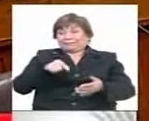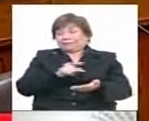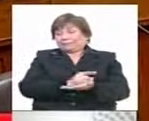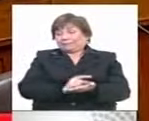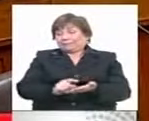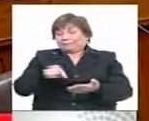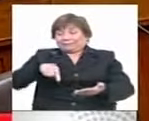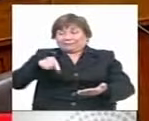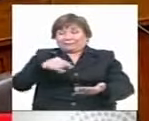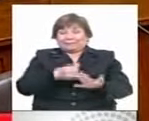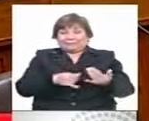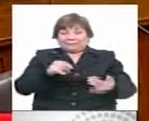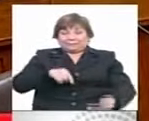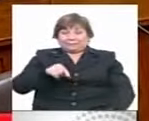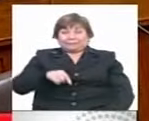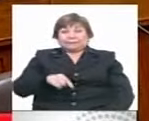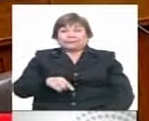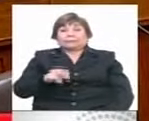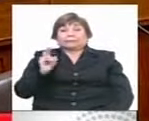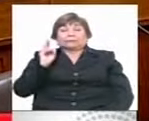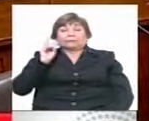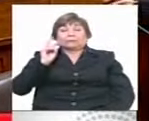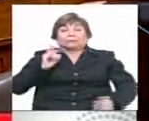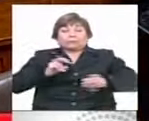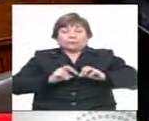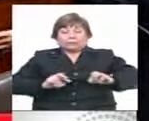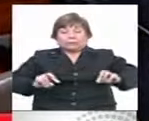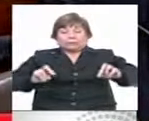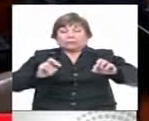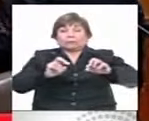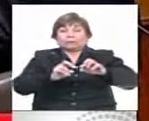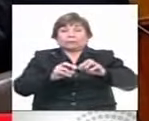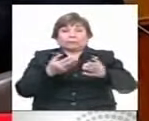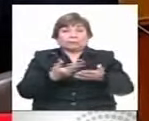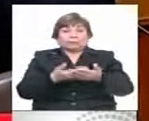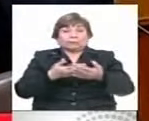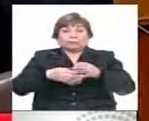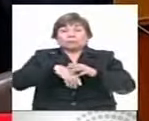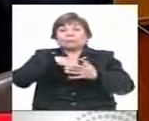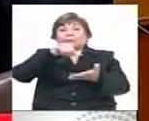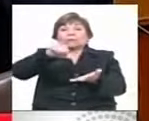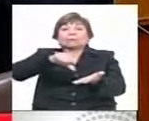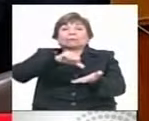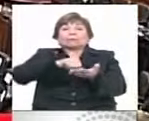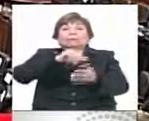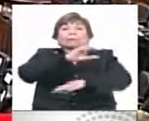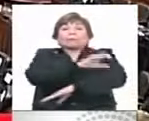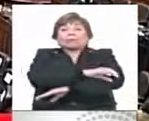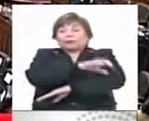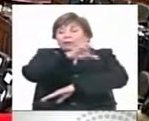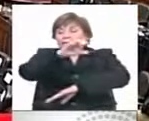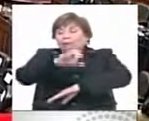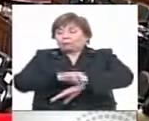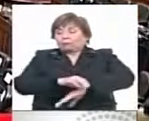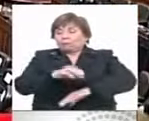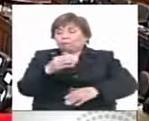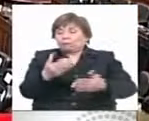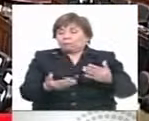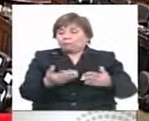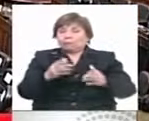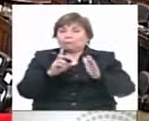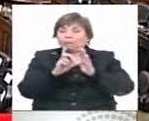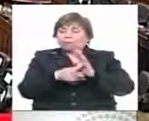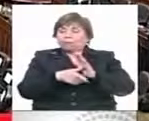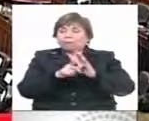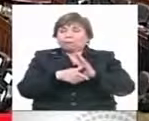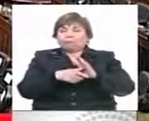fin de semana, este viernes, sesionará el Pleno del Congreso de manera descentralizada en la región Cajamarca. Es por ello que luego,